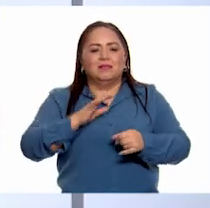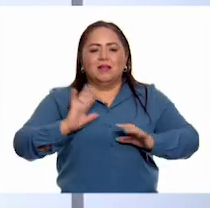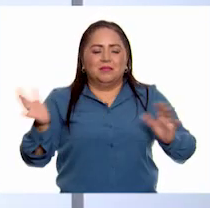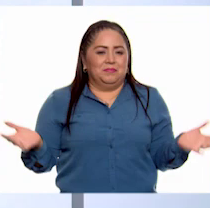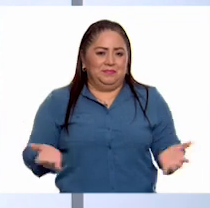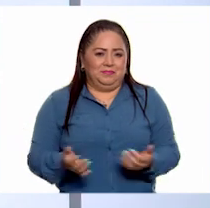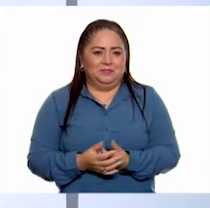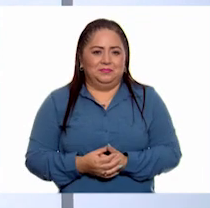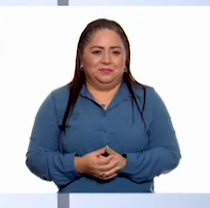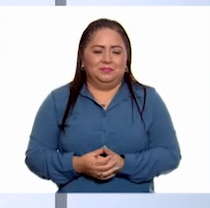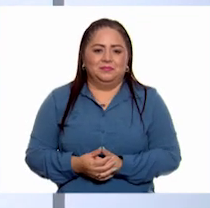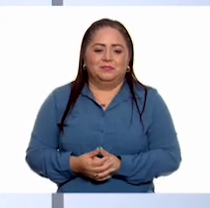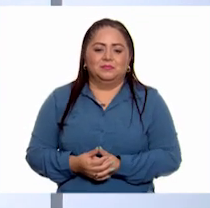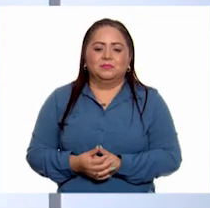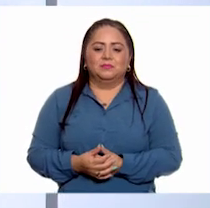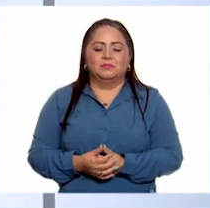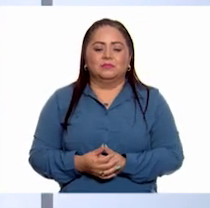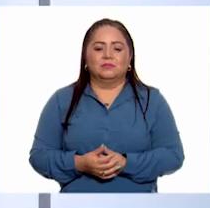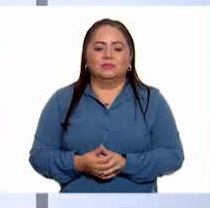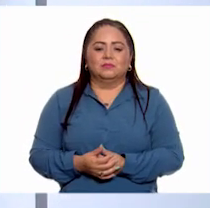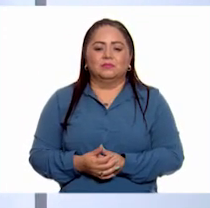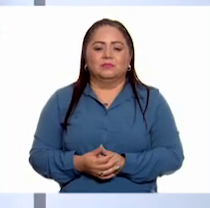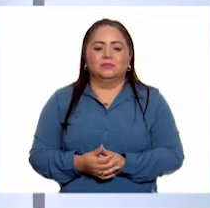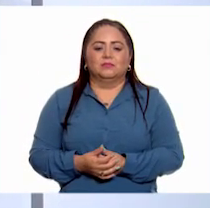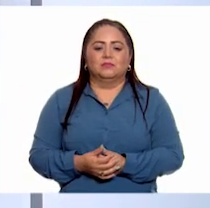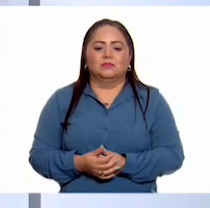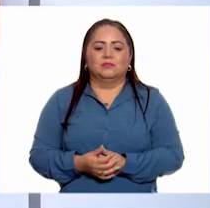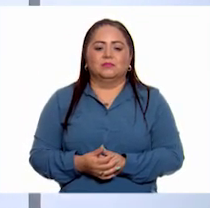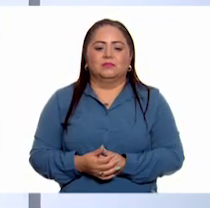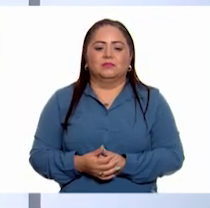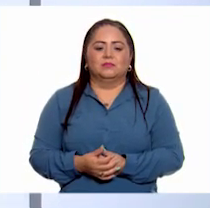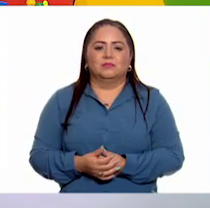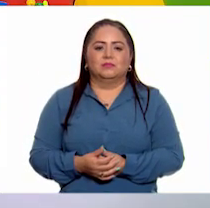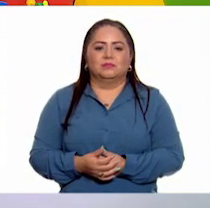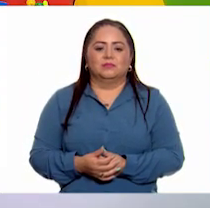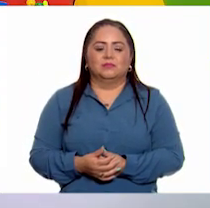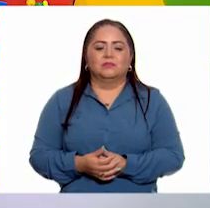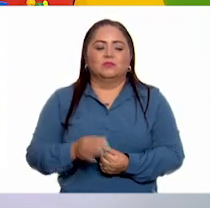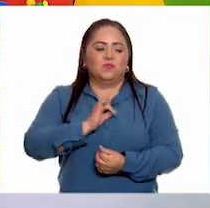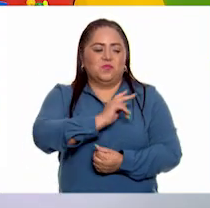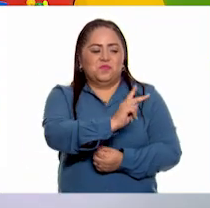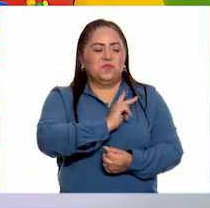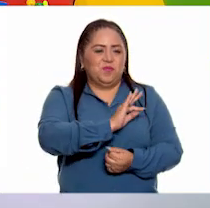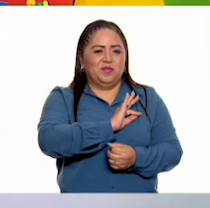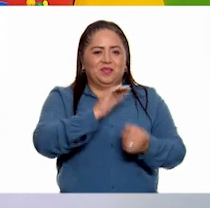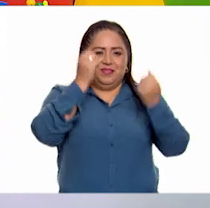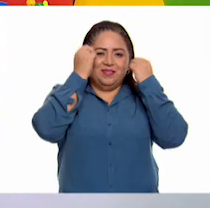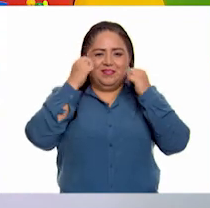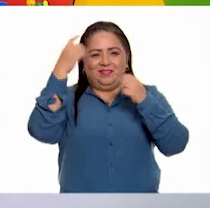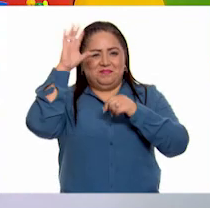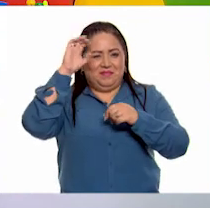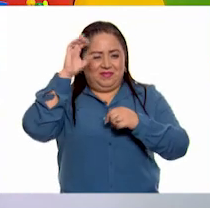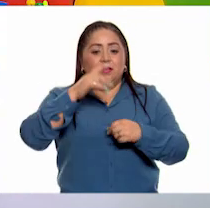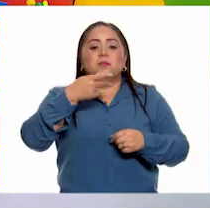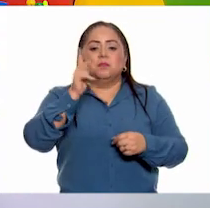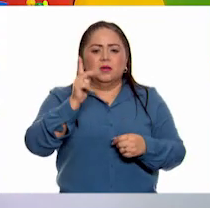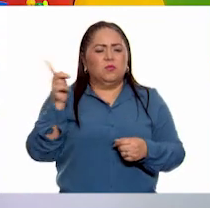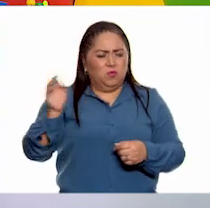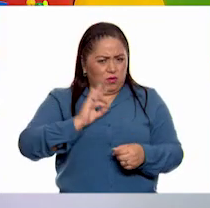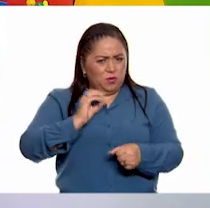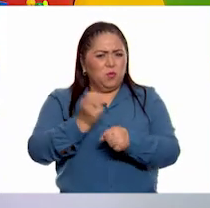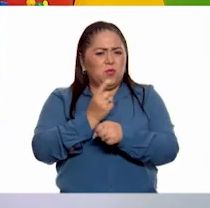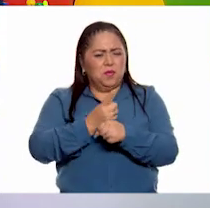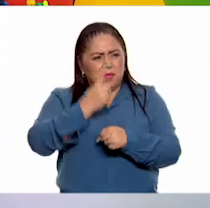disfrazadas. Como tú y como yo, que nos podemos disfrazar de payaso. Sí. Y le proponemos que se dé la